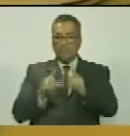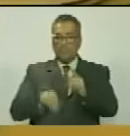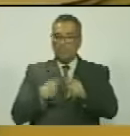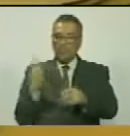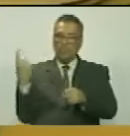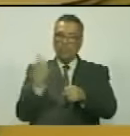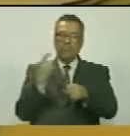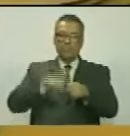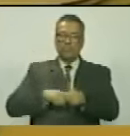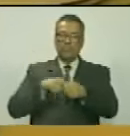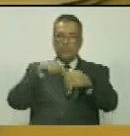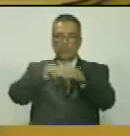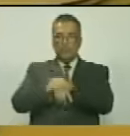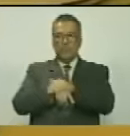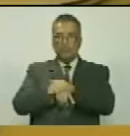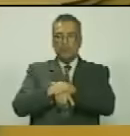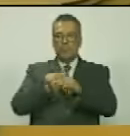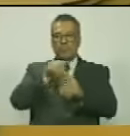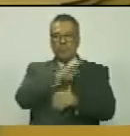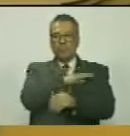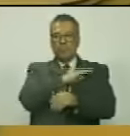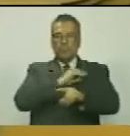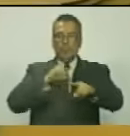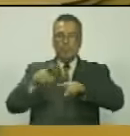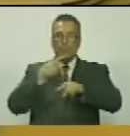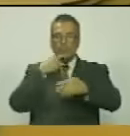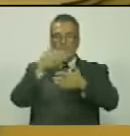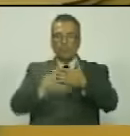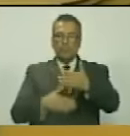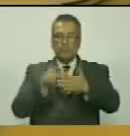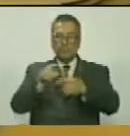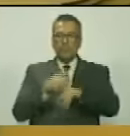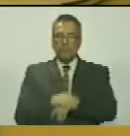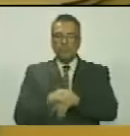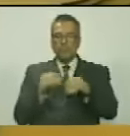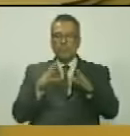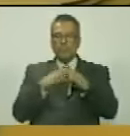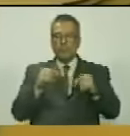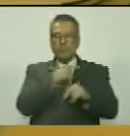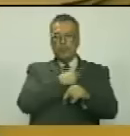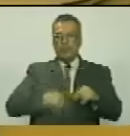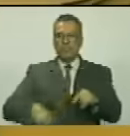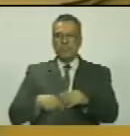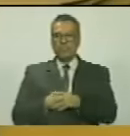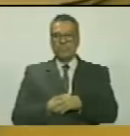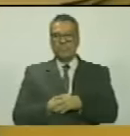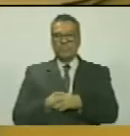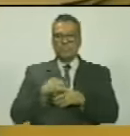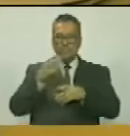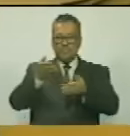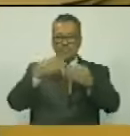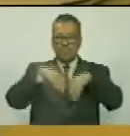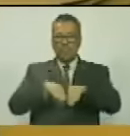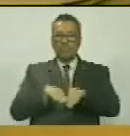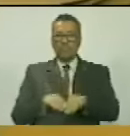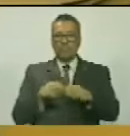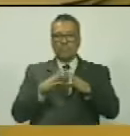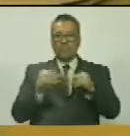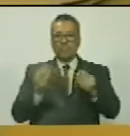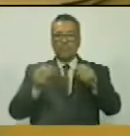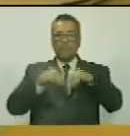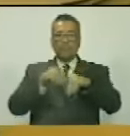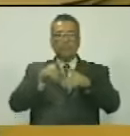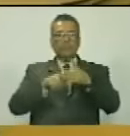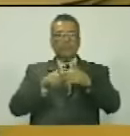ausentarse e incorporar a sus suplentes indicados en lista anexa. Es todo, ciudadano presidente. En cuenta. Siguiente. Es todo en la